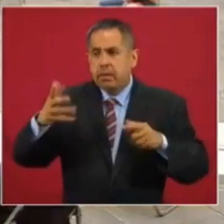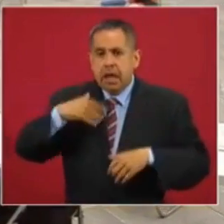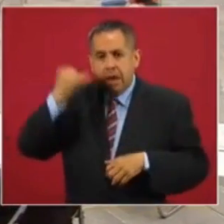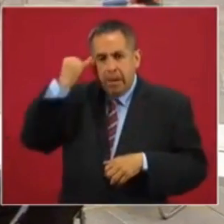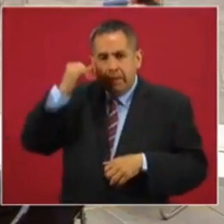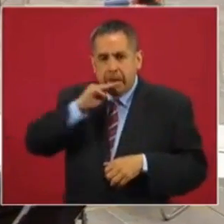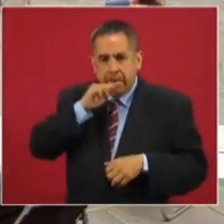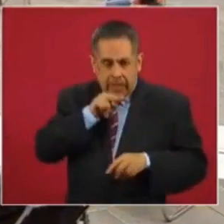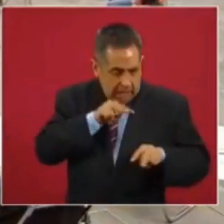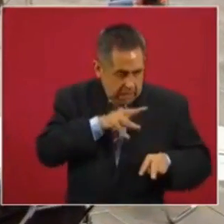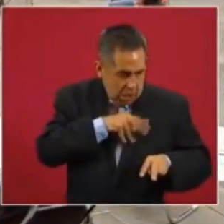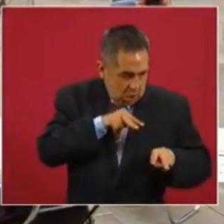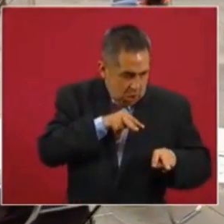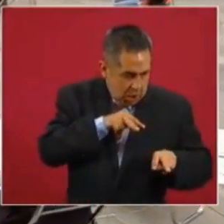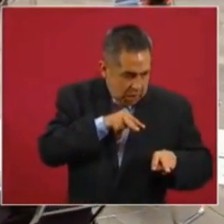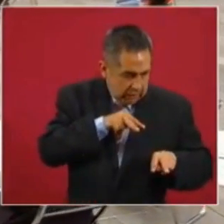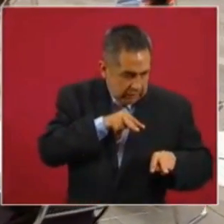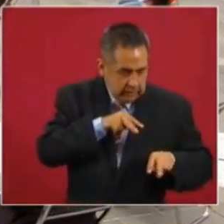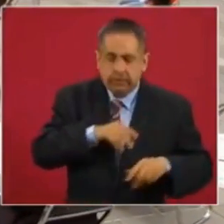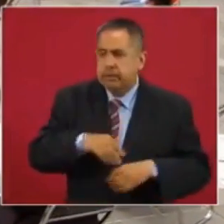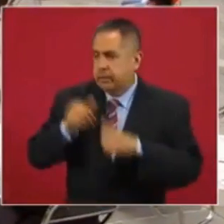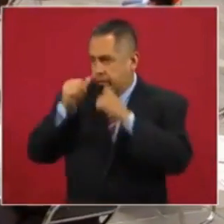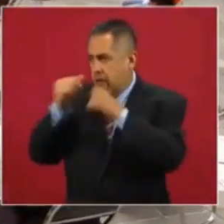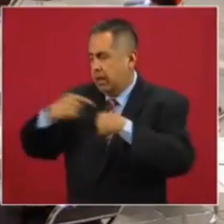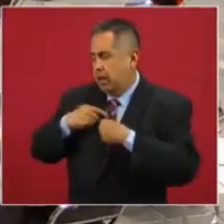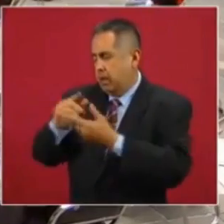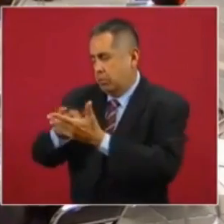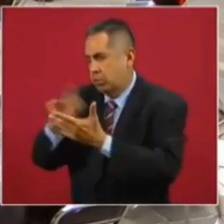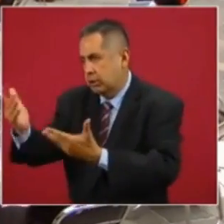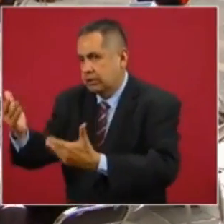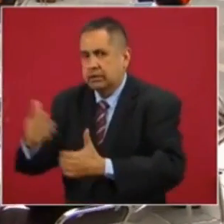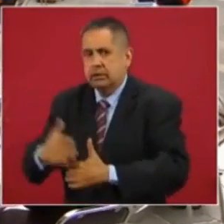y muchas gracias por su atención